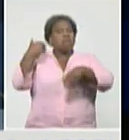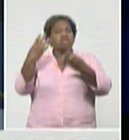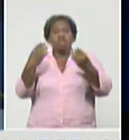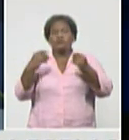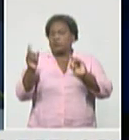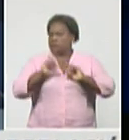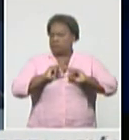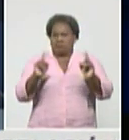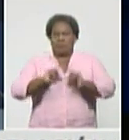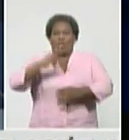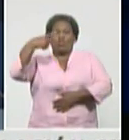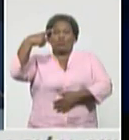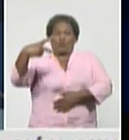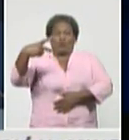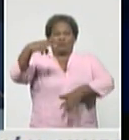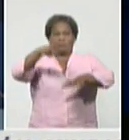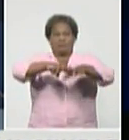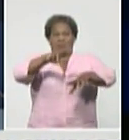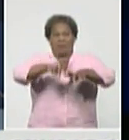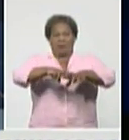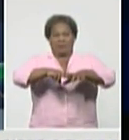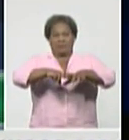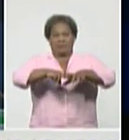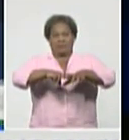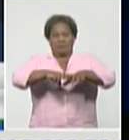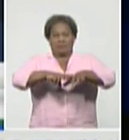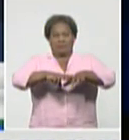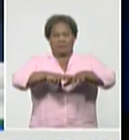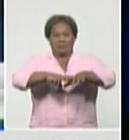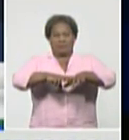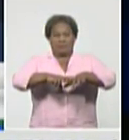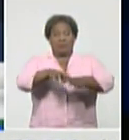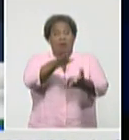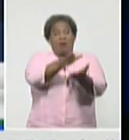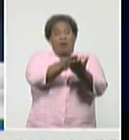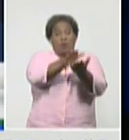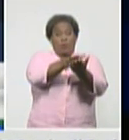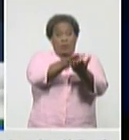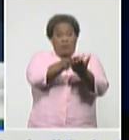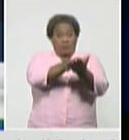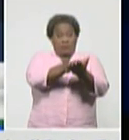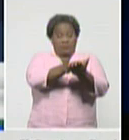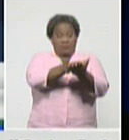de aquí de La Habana, y se acumulan de todas formas